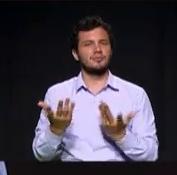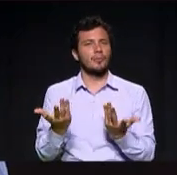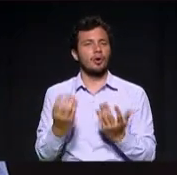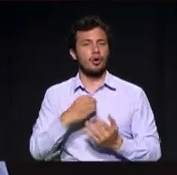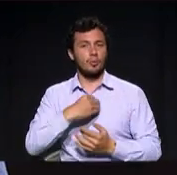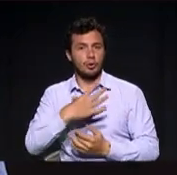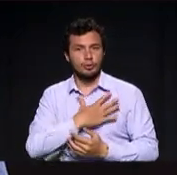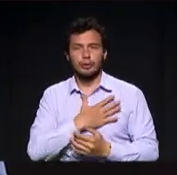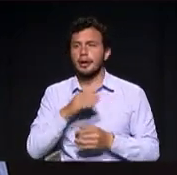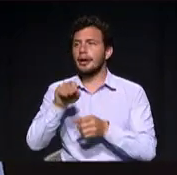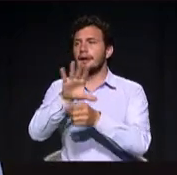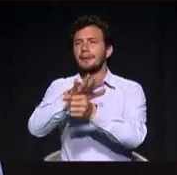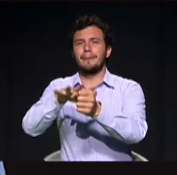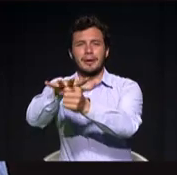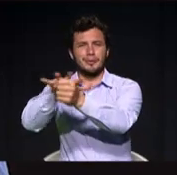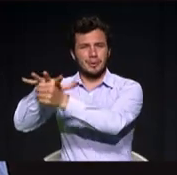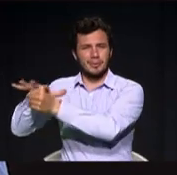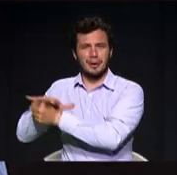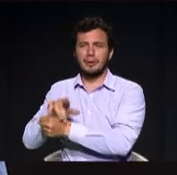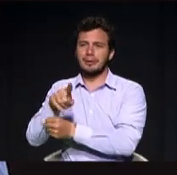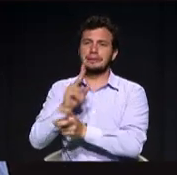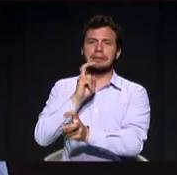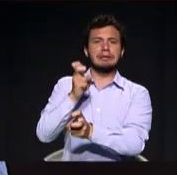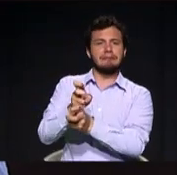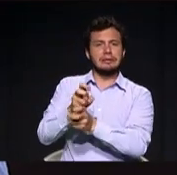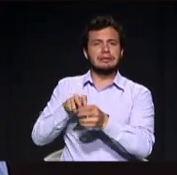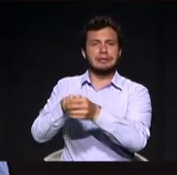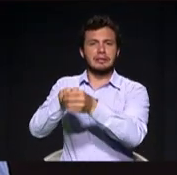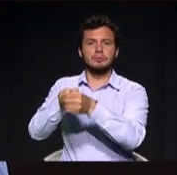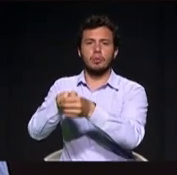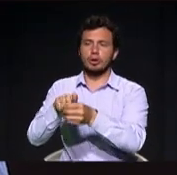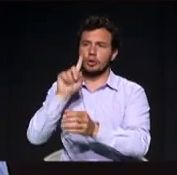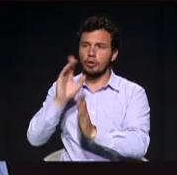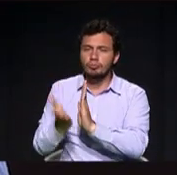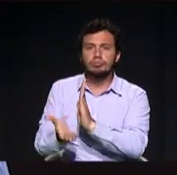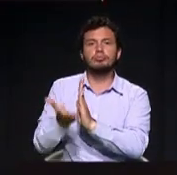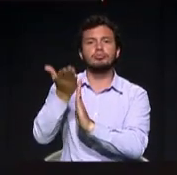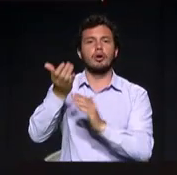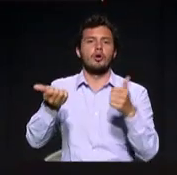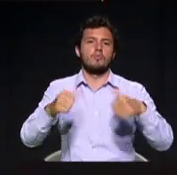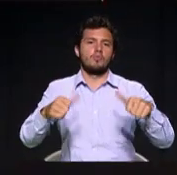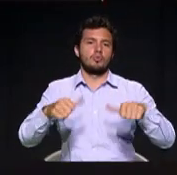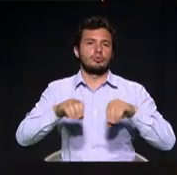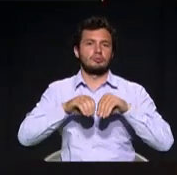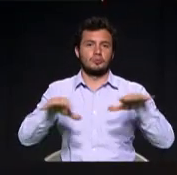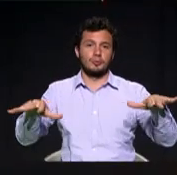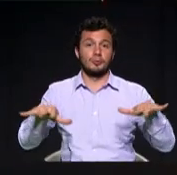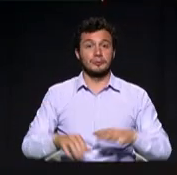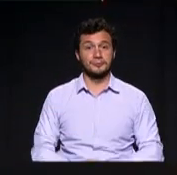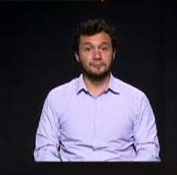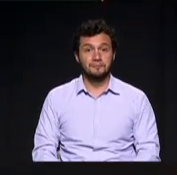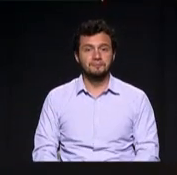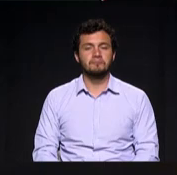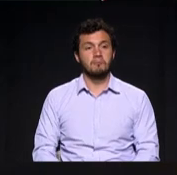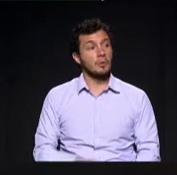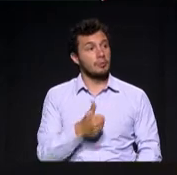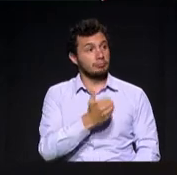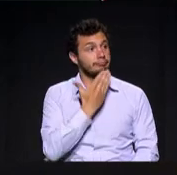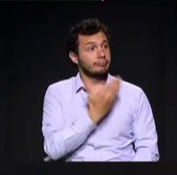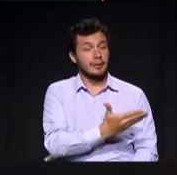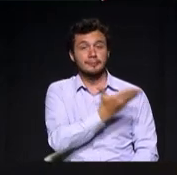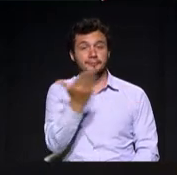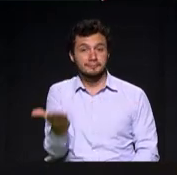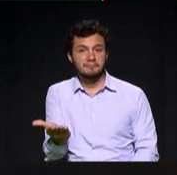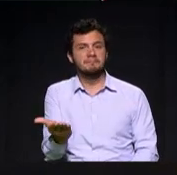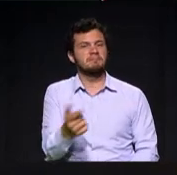tienen otras formas de movilidad avanzando en el fortalecimiento del sistema de buses públicos muy bien muchas gracias el turno ahora para el candidato jorge gutiérrez su